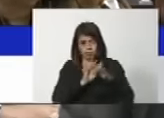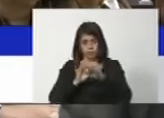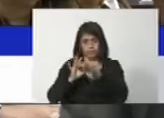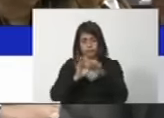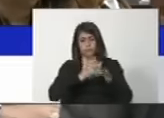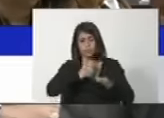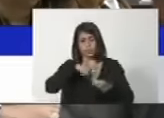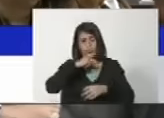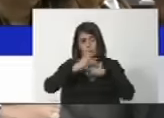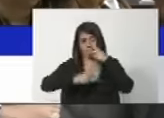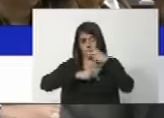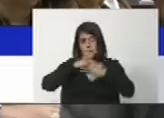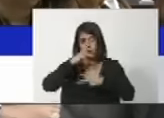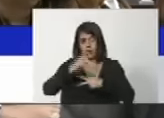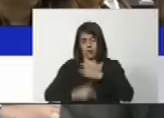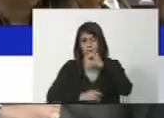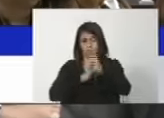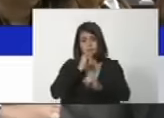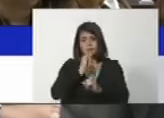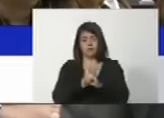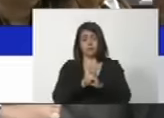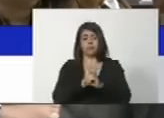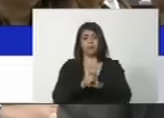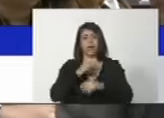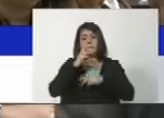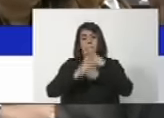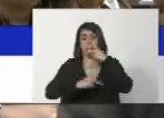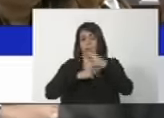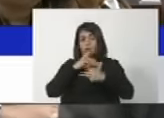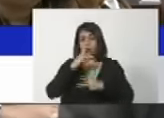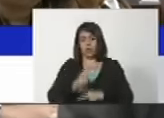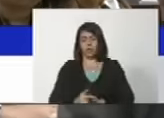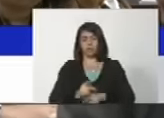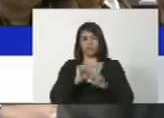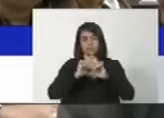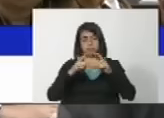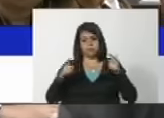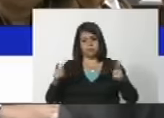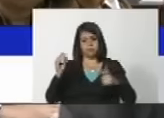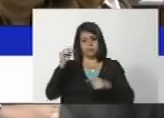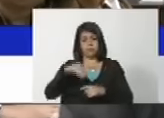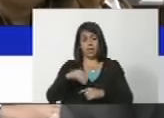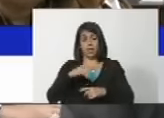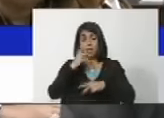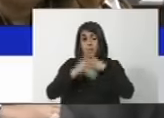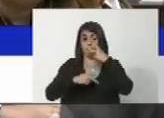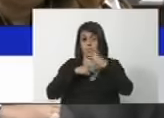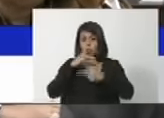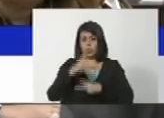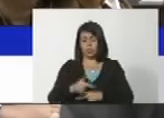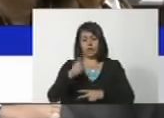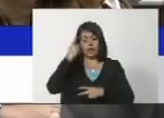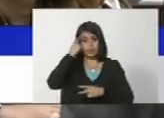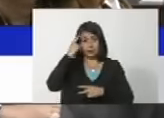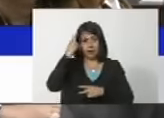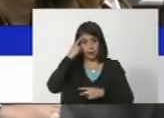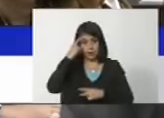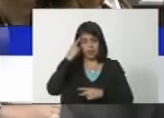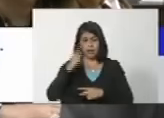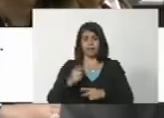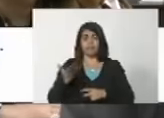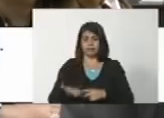consolidando nuestra política internacional, que es una política amplia, pero sobre todo que es una política que reconoce y